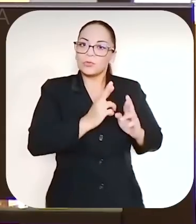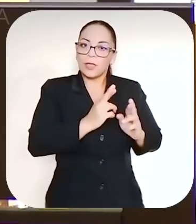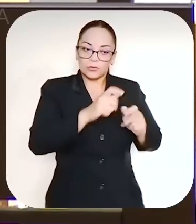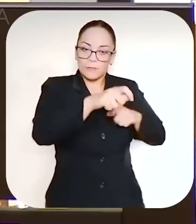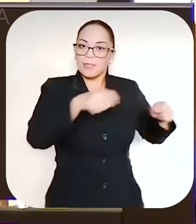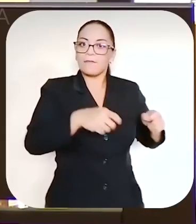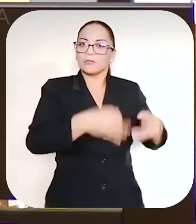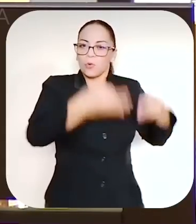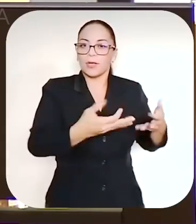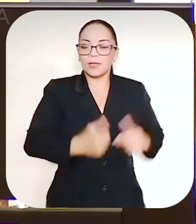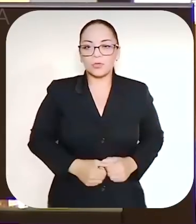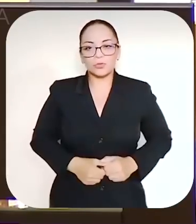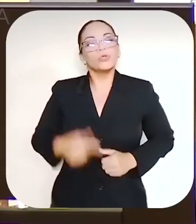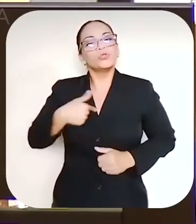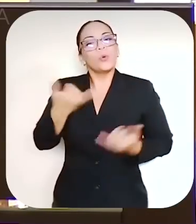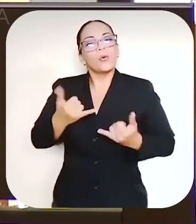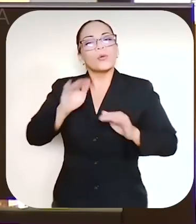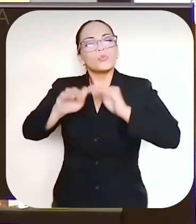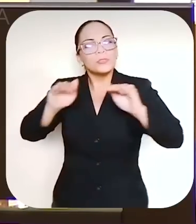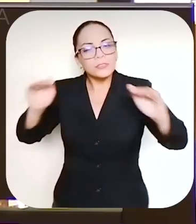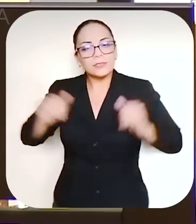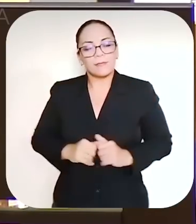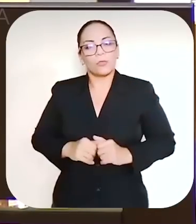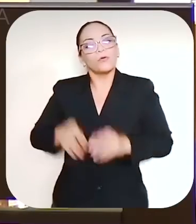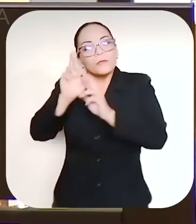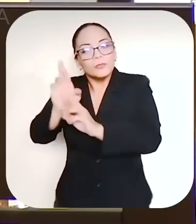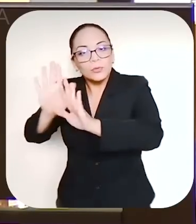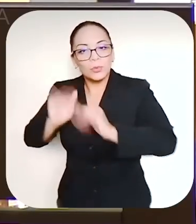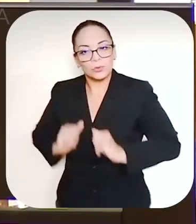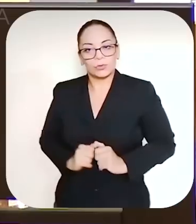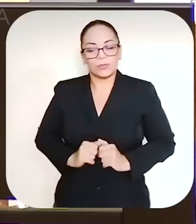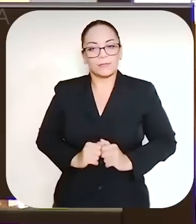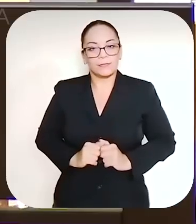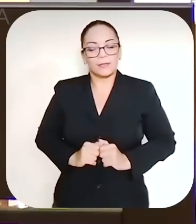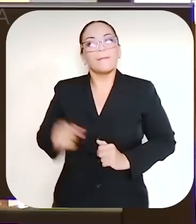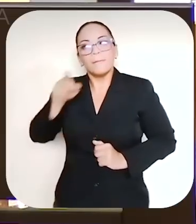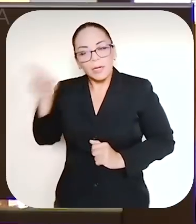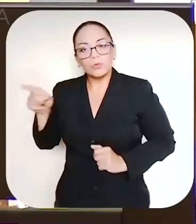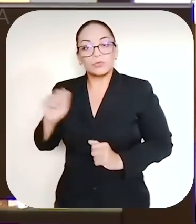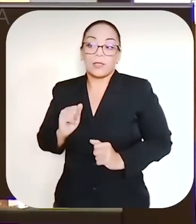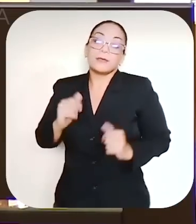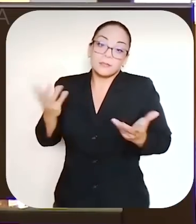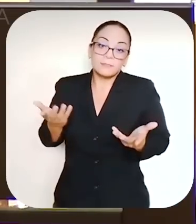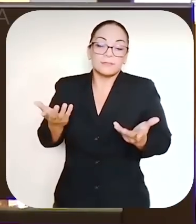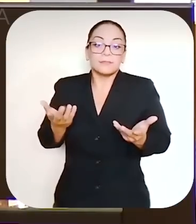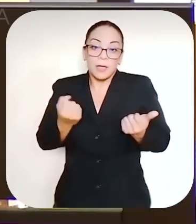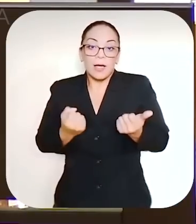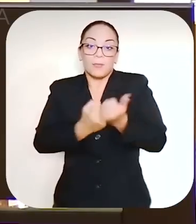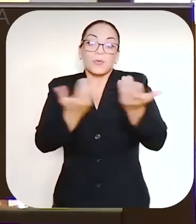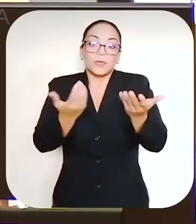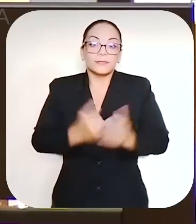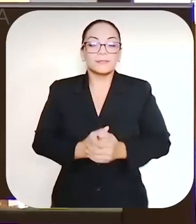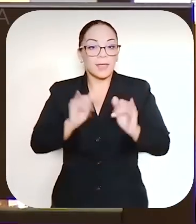específicos medibles y concretos les hago un llamado muy respetuoso para que sean